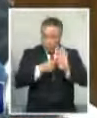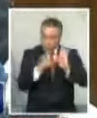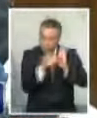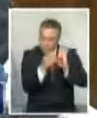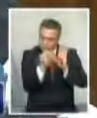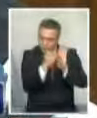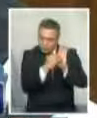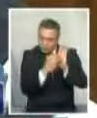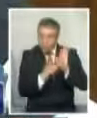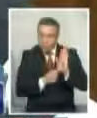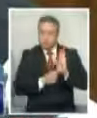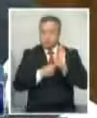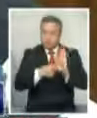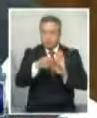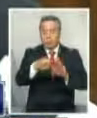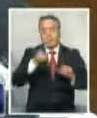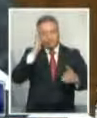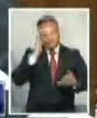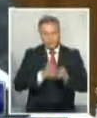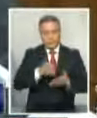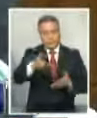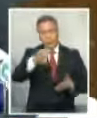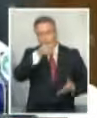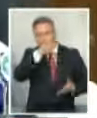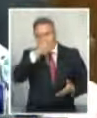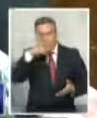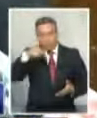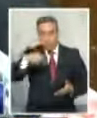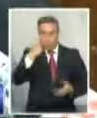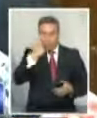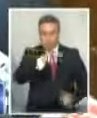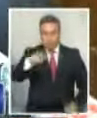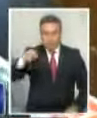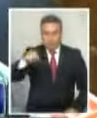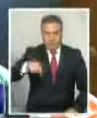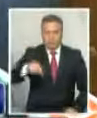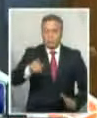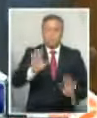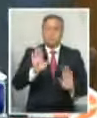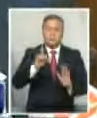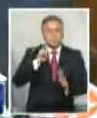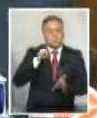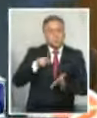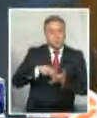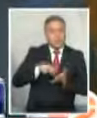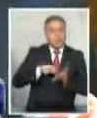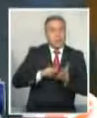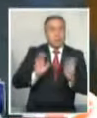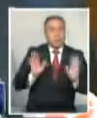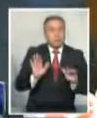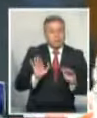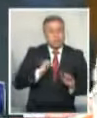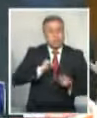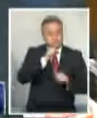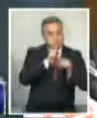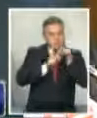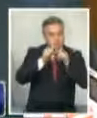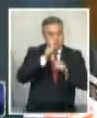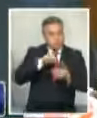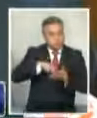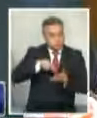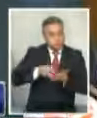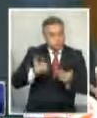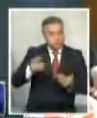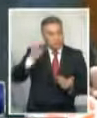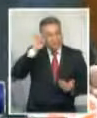a presentar en el proyecto de final lucro de selección durante esta semana y vamos a esperar obviamente el tiempo que sea necesario, entendiendo también